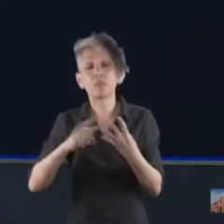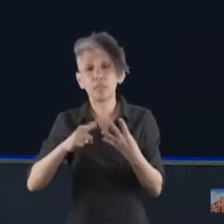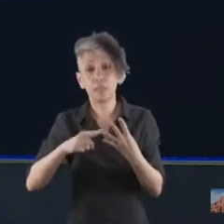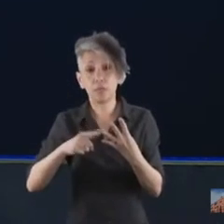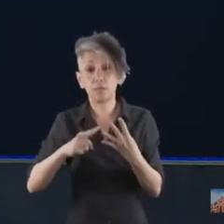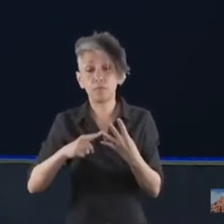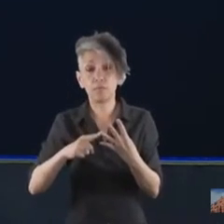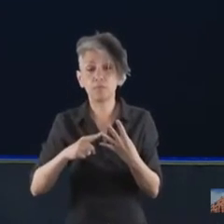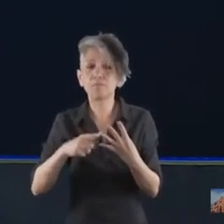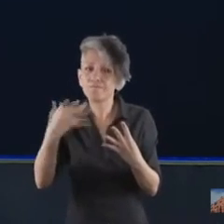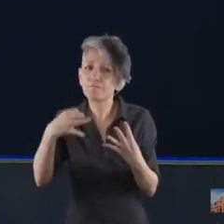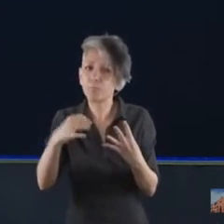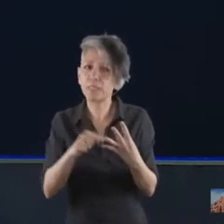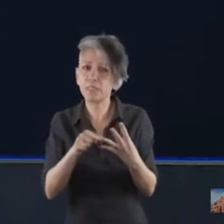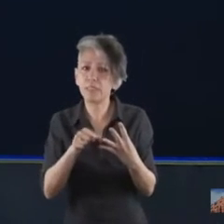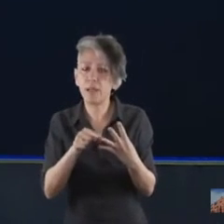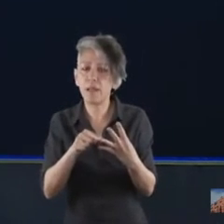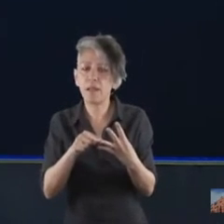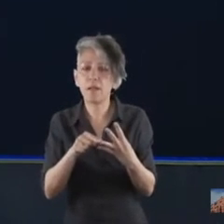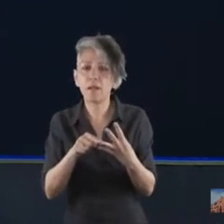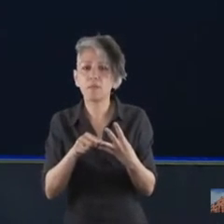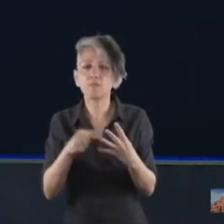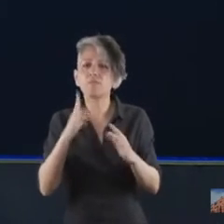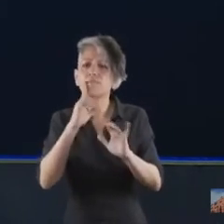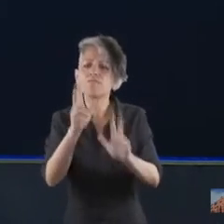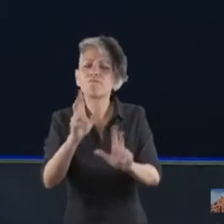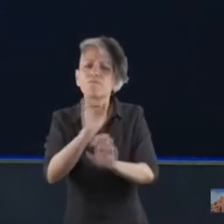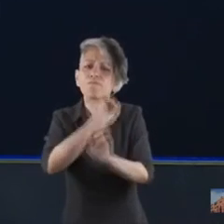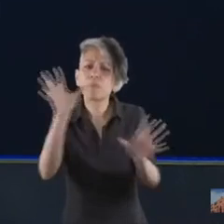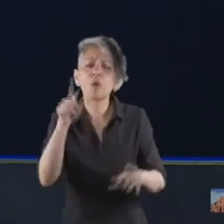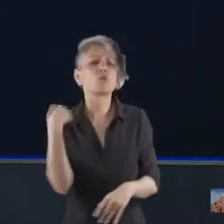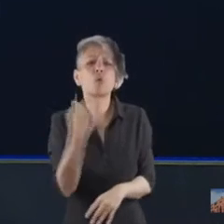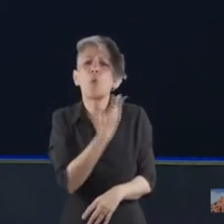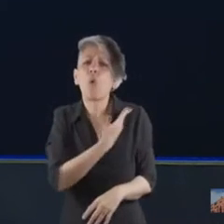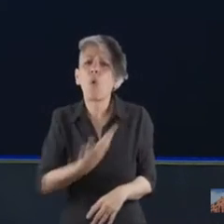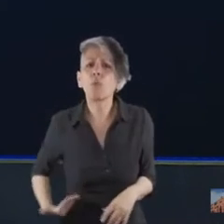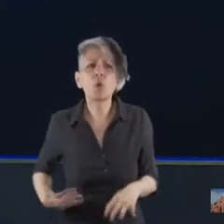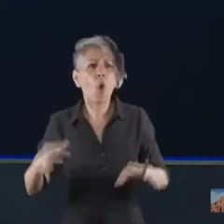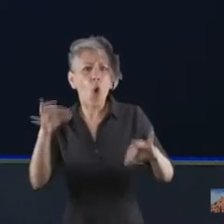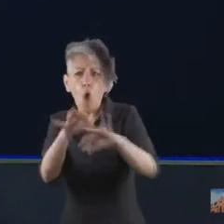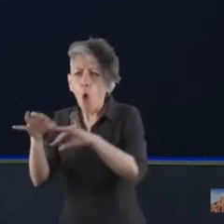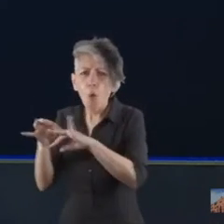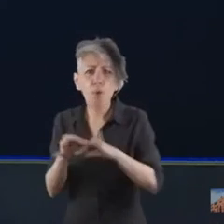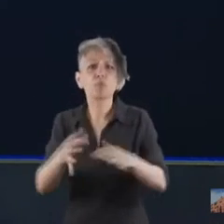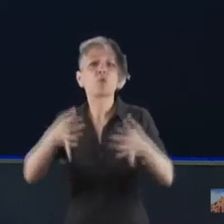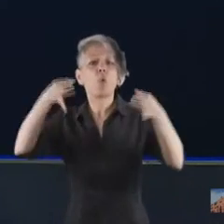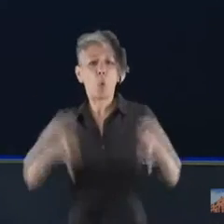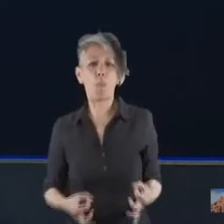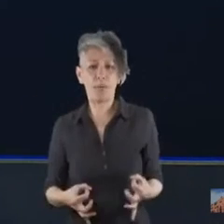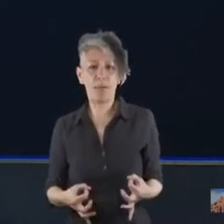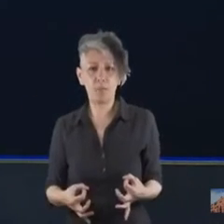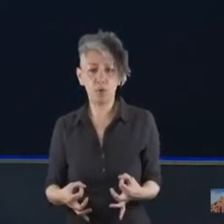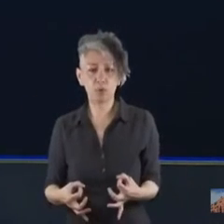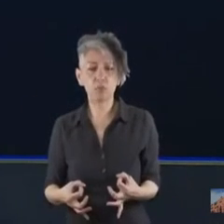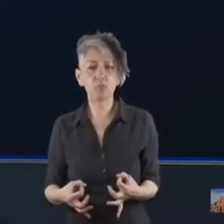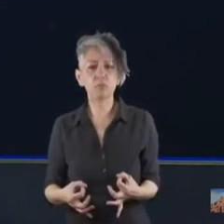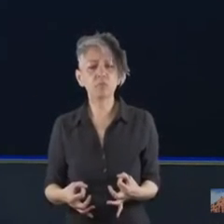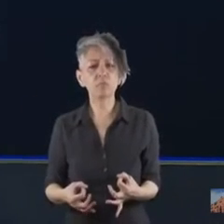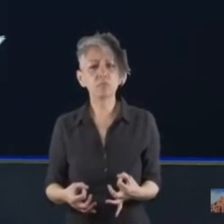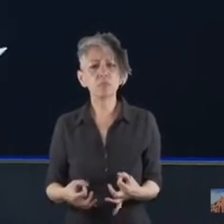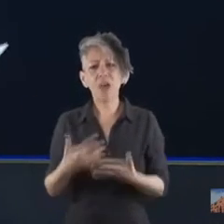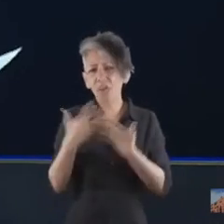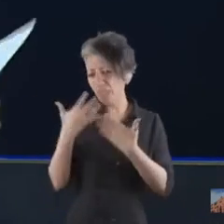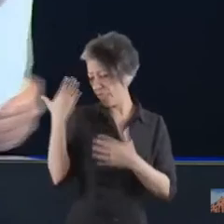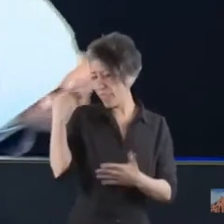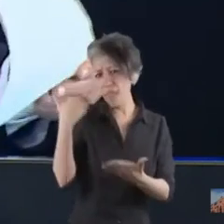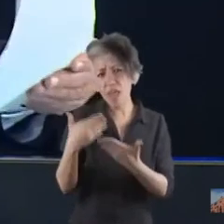y muy especialmente dejar claro que como gobierno cumplimos nuestros compromisos se habló mucho en los últimos días